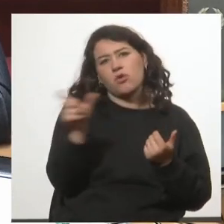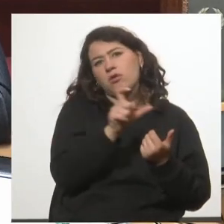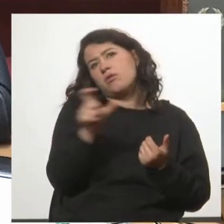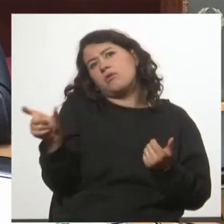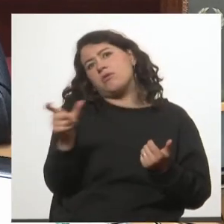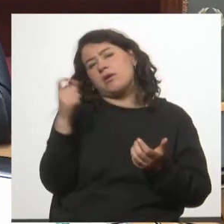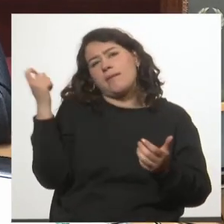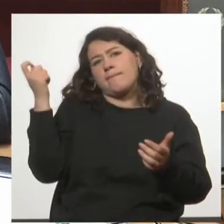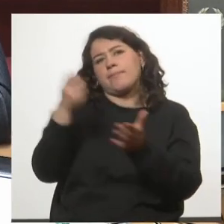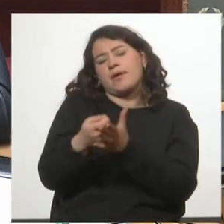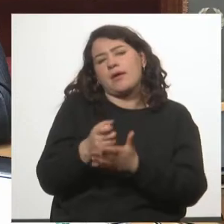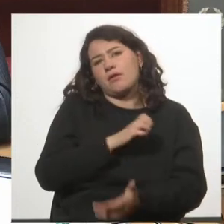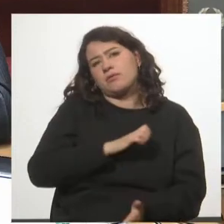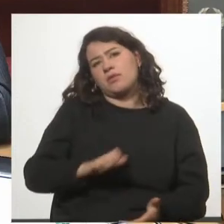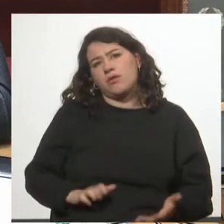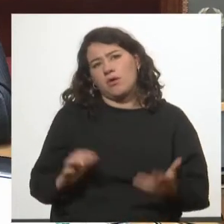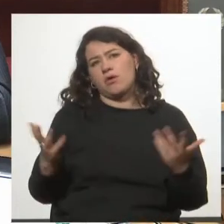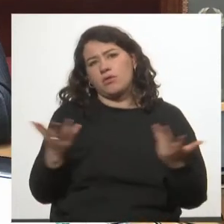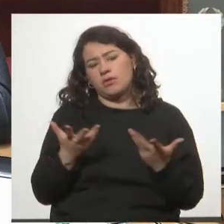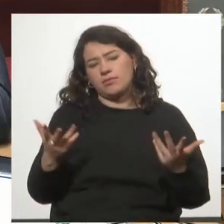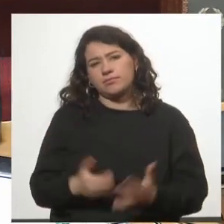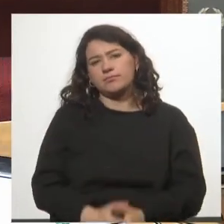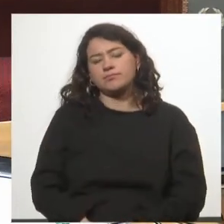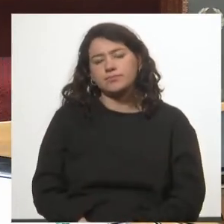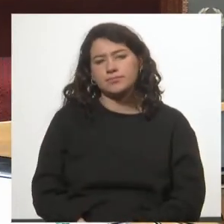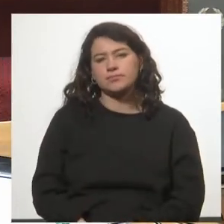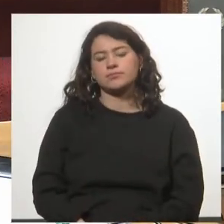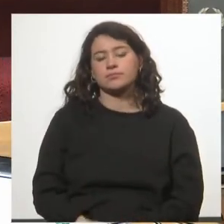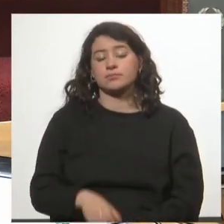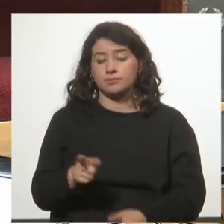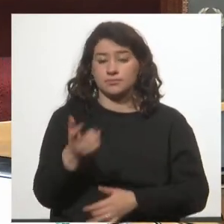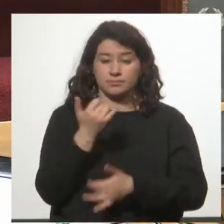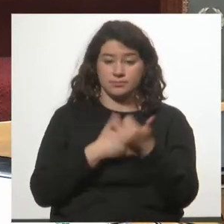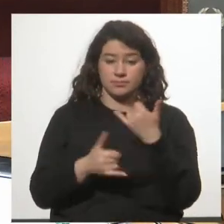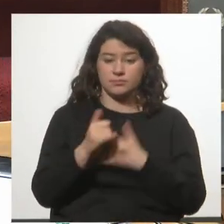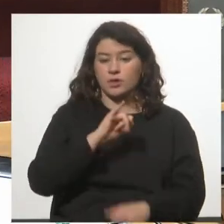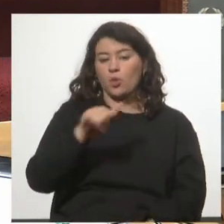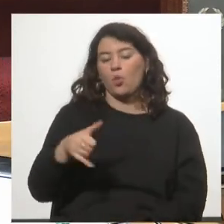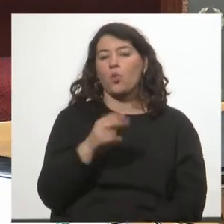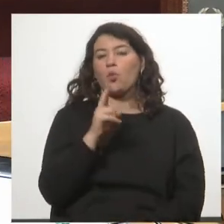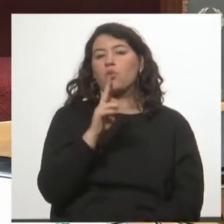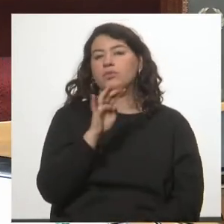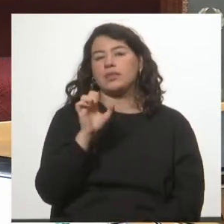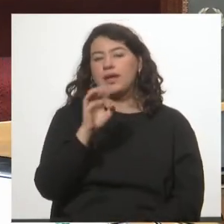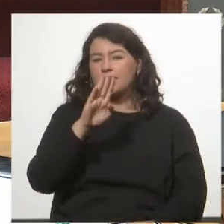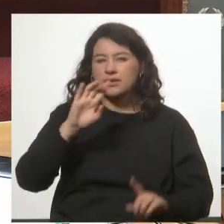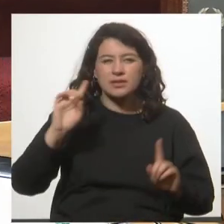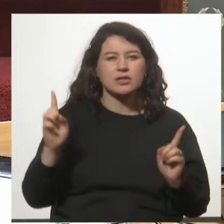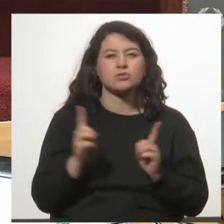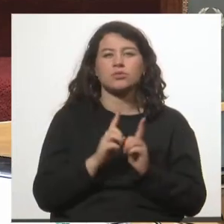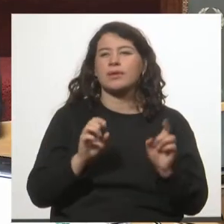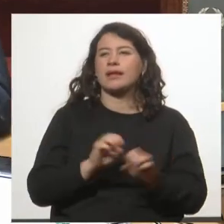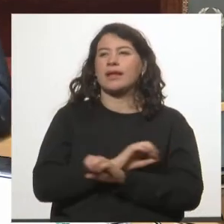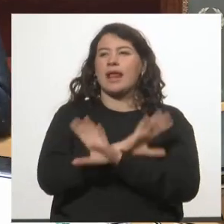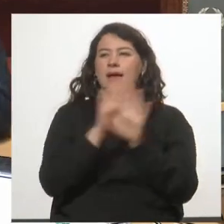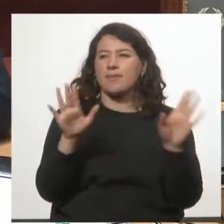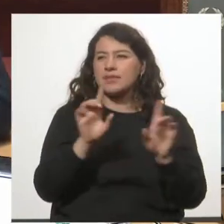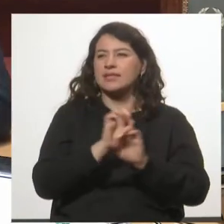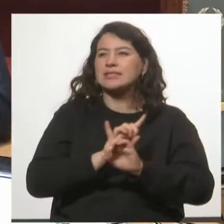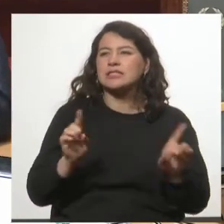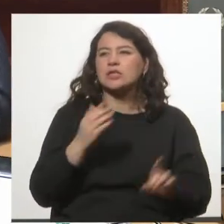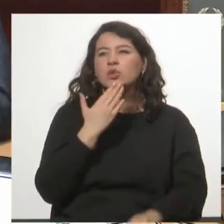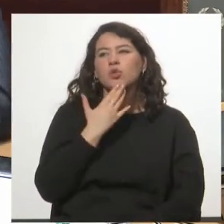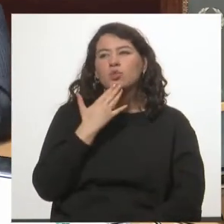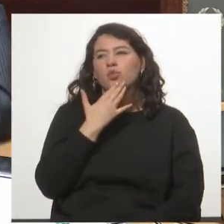que tiene el estado acá en este informe del ajuste resume claramente sin ningún tipo de